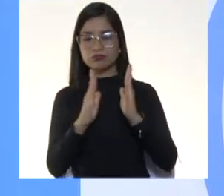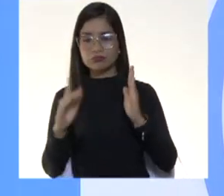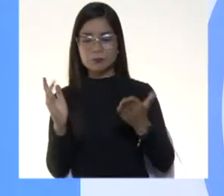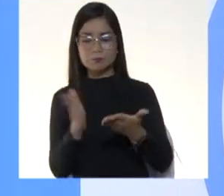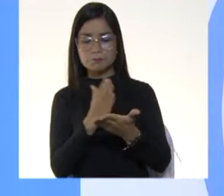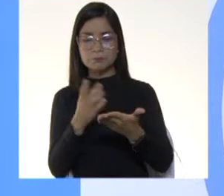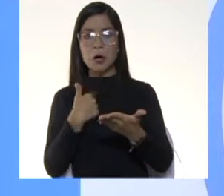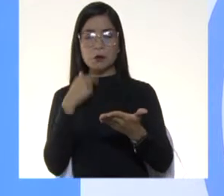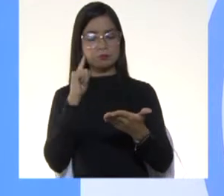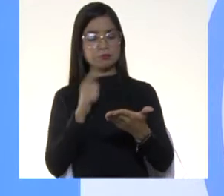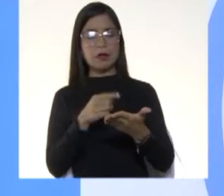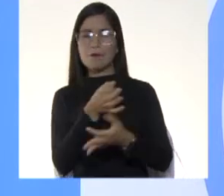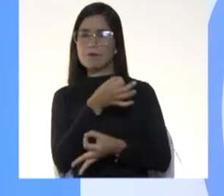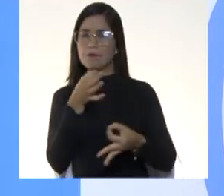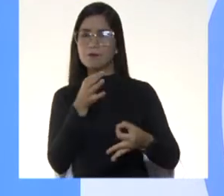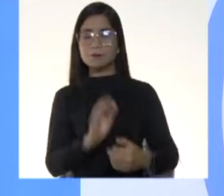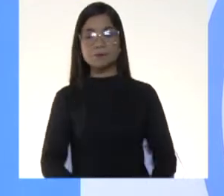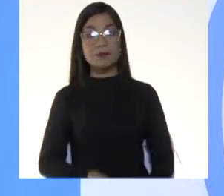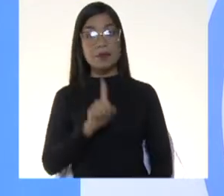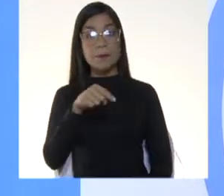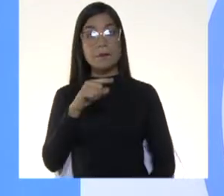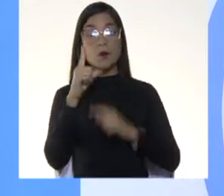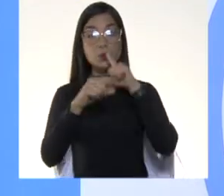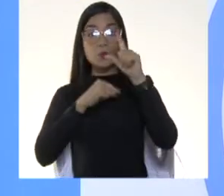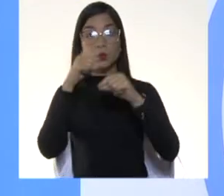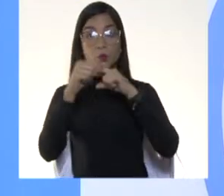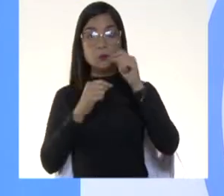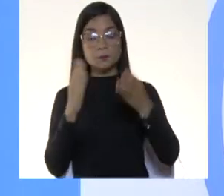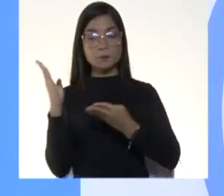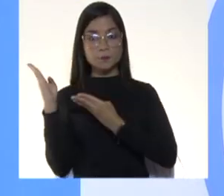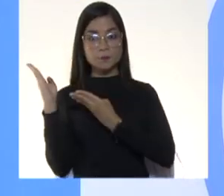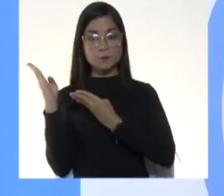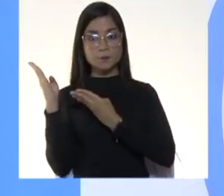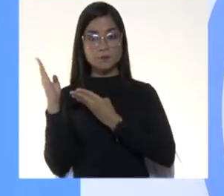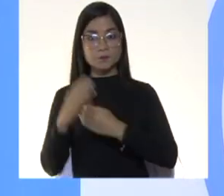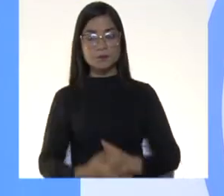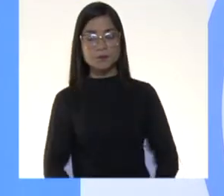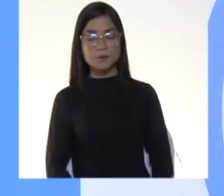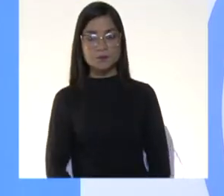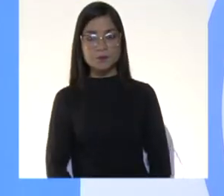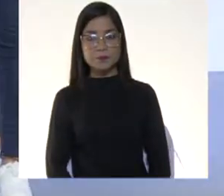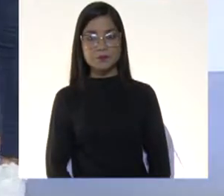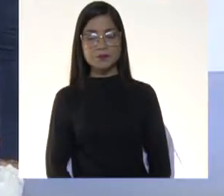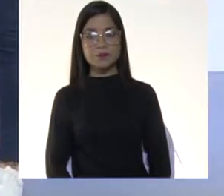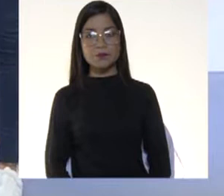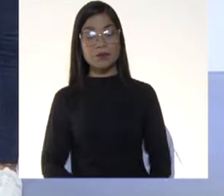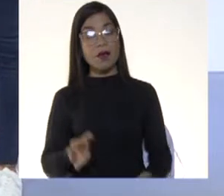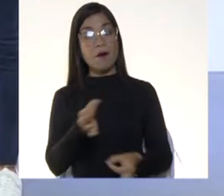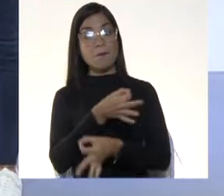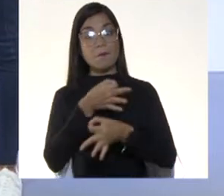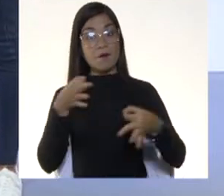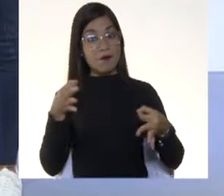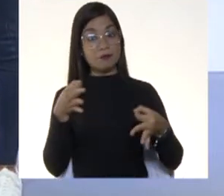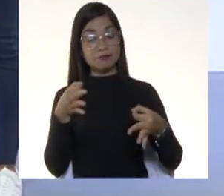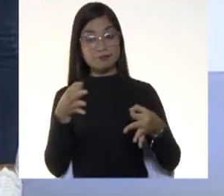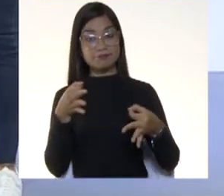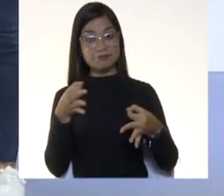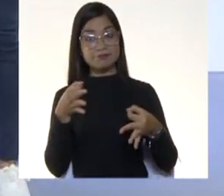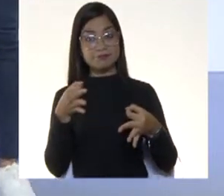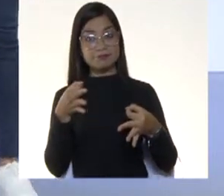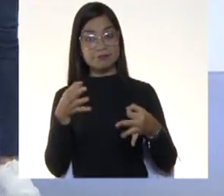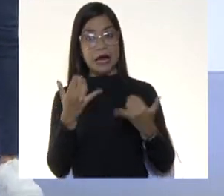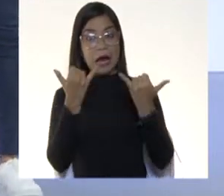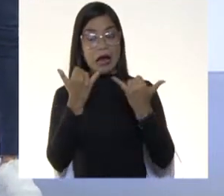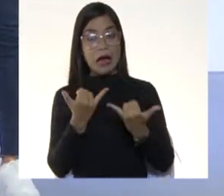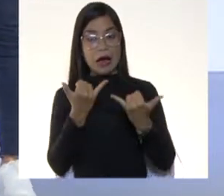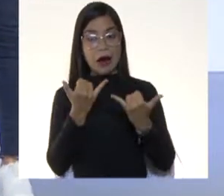Y también tienen su cuenta en Twitter, @MPPEducación, para estar conectados. Perfecto, Miguel. Entonces no nos queda